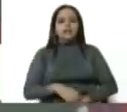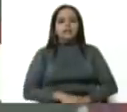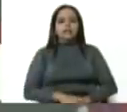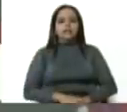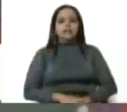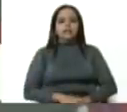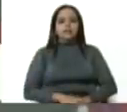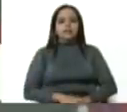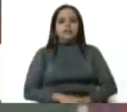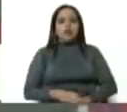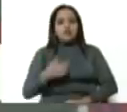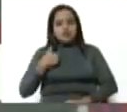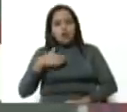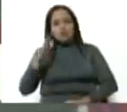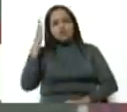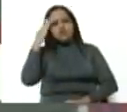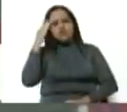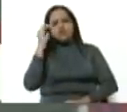Una vez que supe,